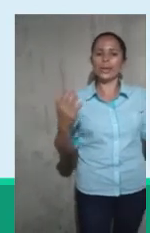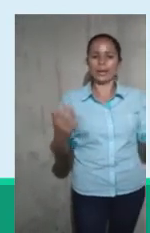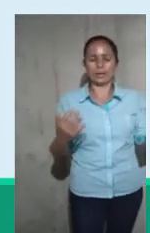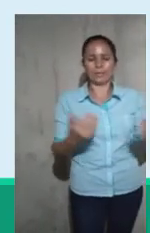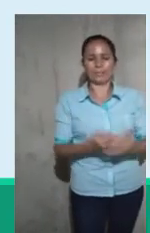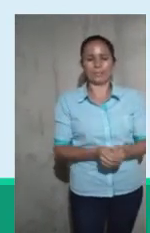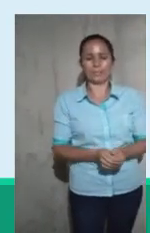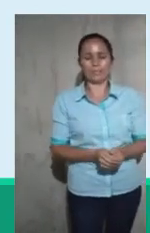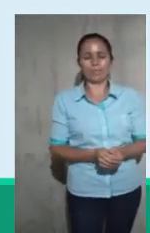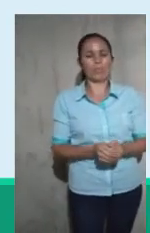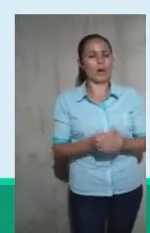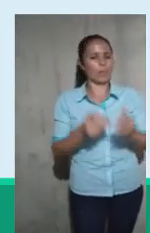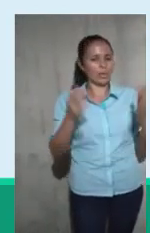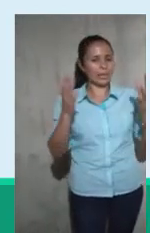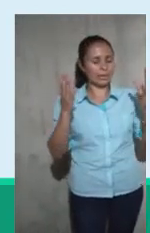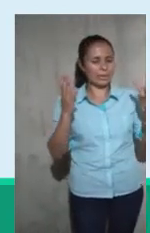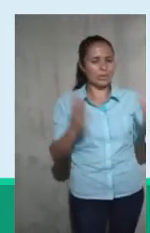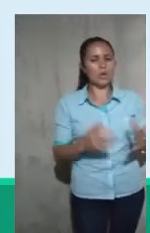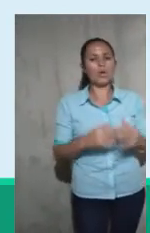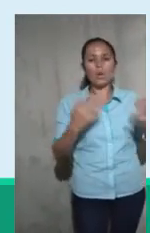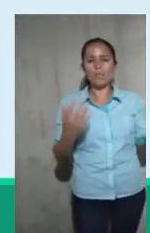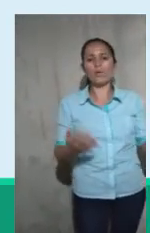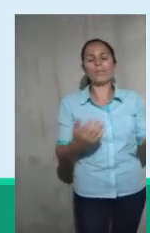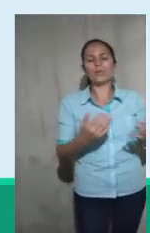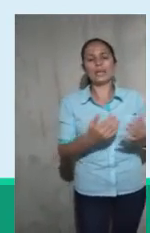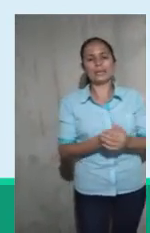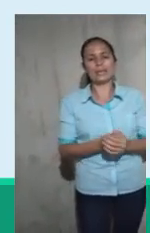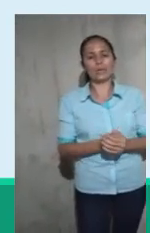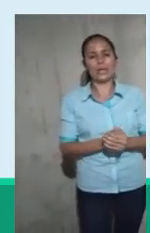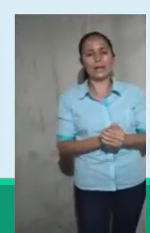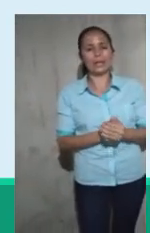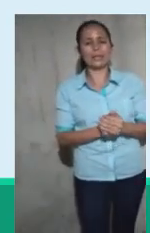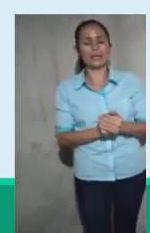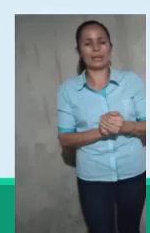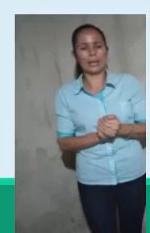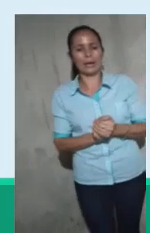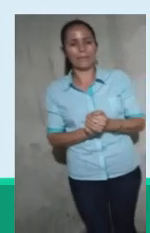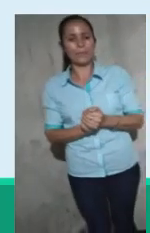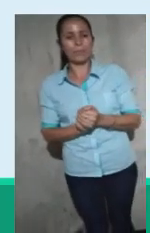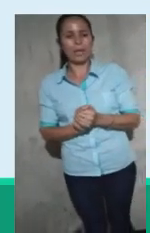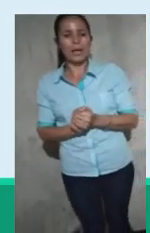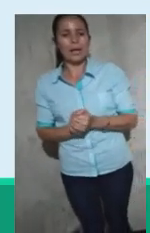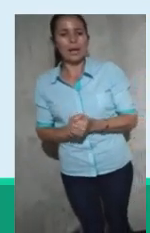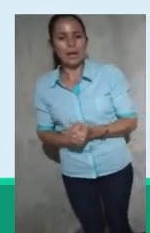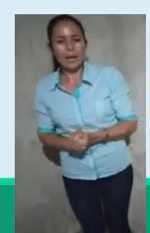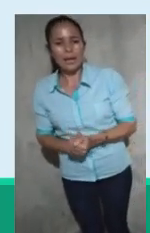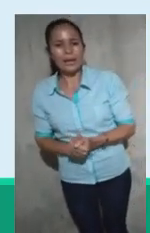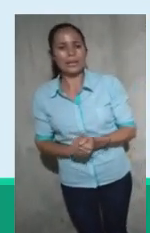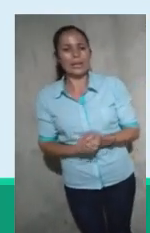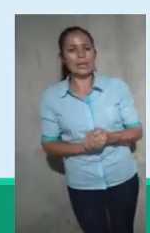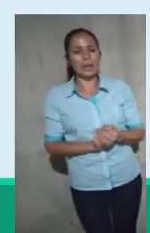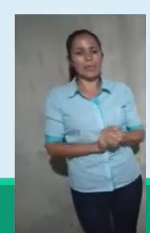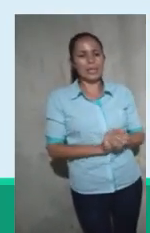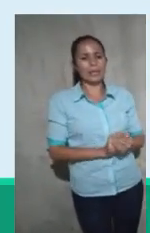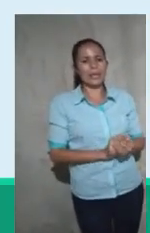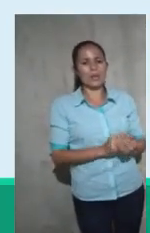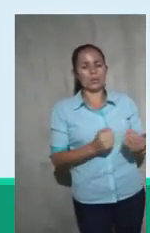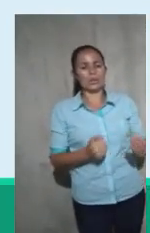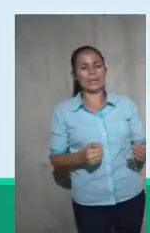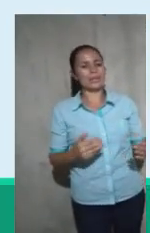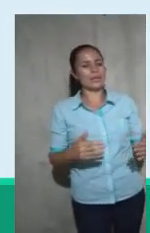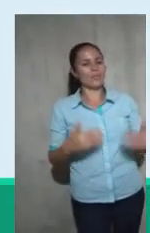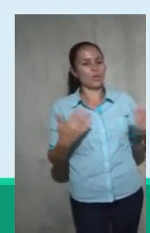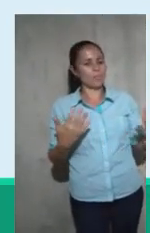su cuaderno. Vamos a poner atención cómo vamos a desarrollar esta tarea. Lea detenidamente